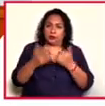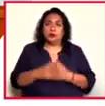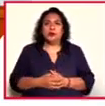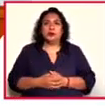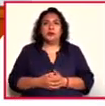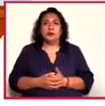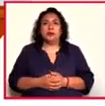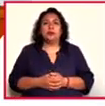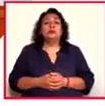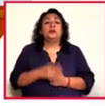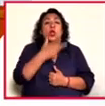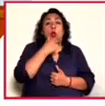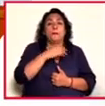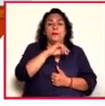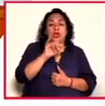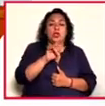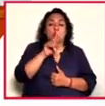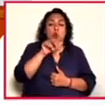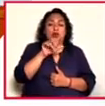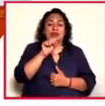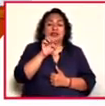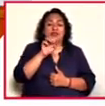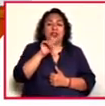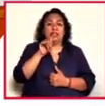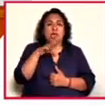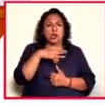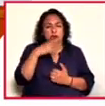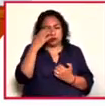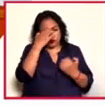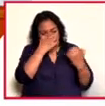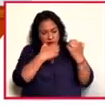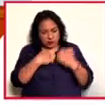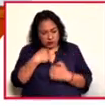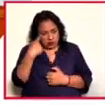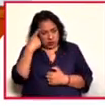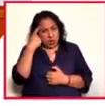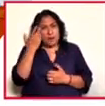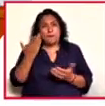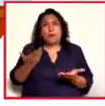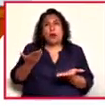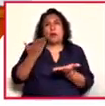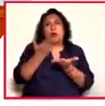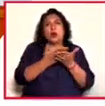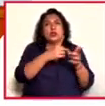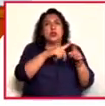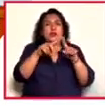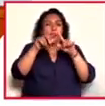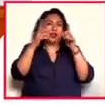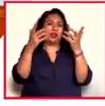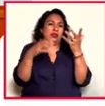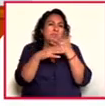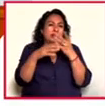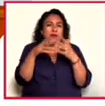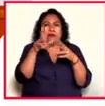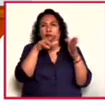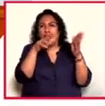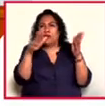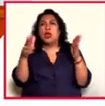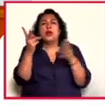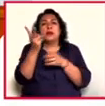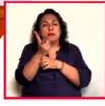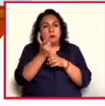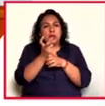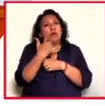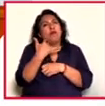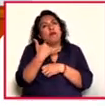Juan Sebastián Barberá hace un examen de conciencia y nos propone una serie de artefactos pictóricos que invitan a contemplar la